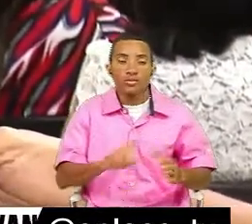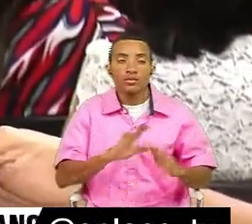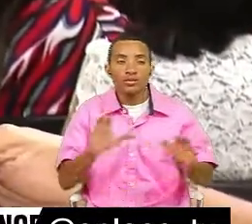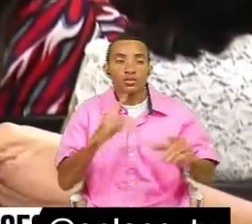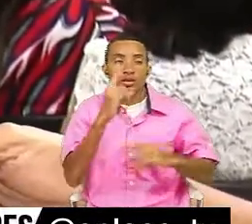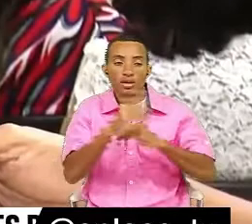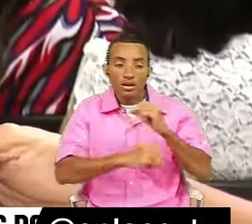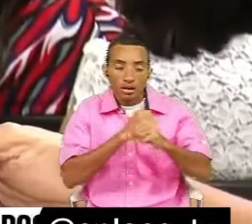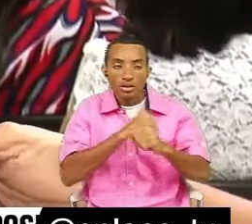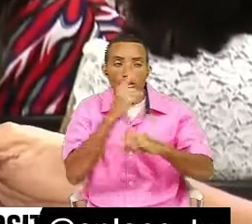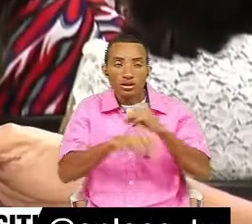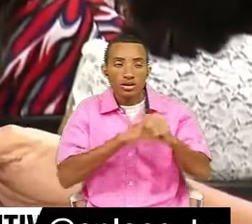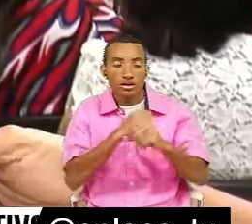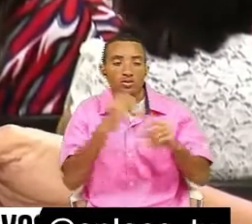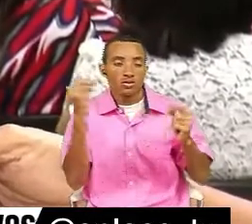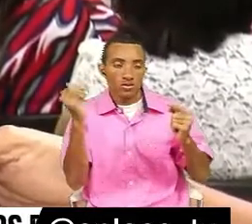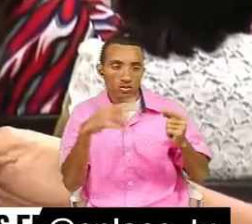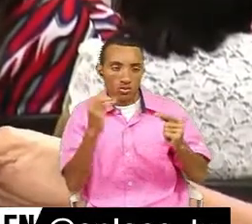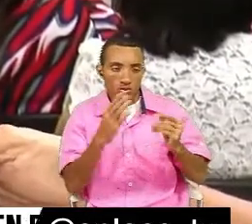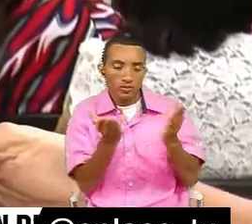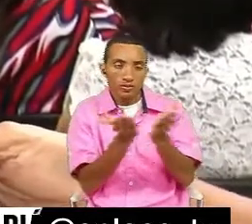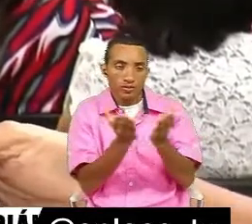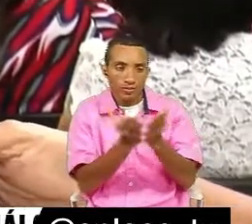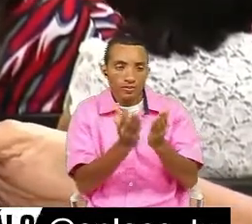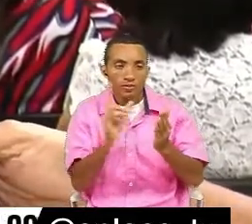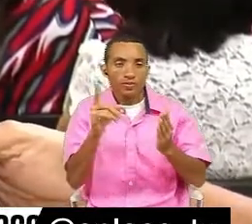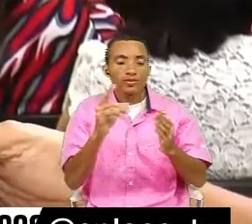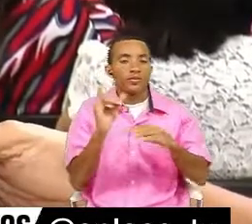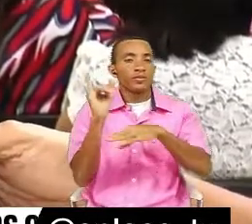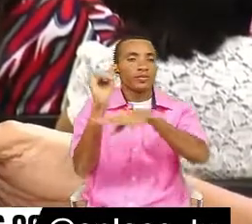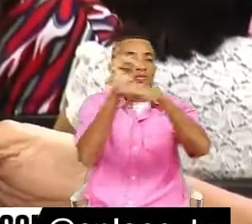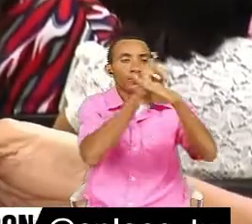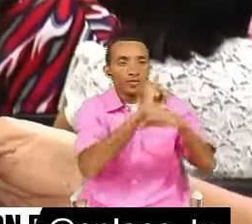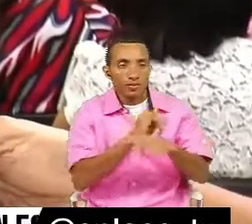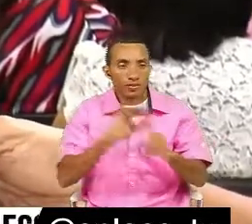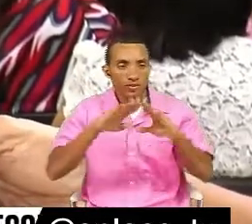foro educativo en el cual las instituciones